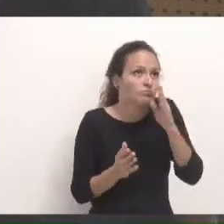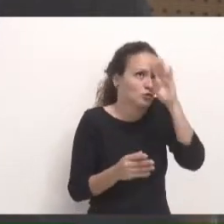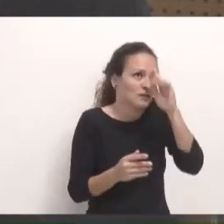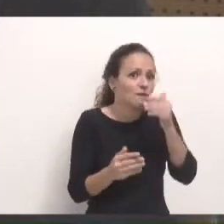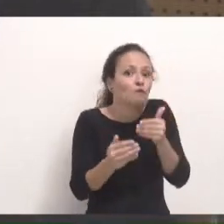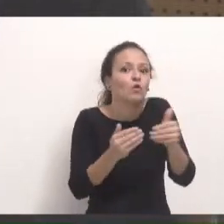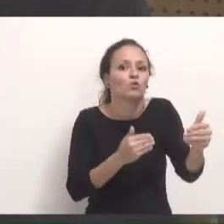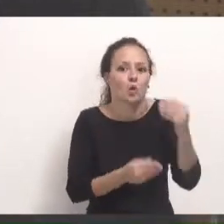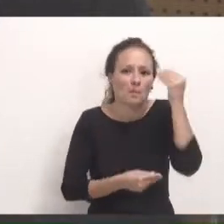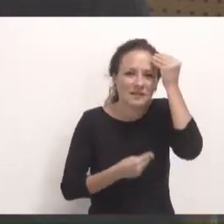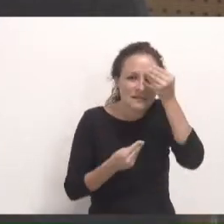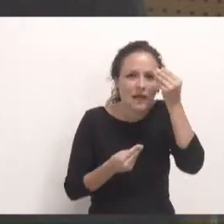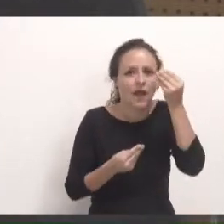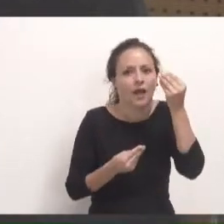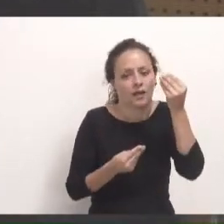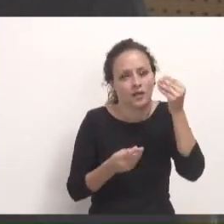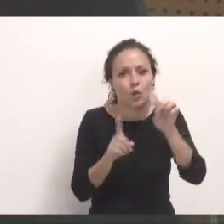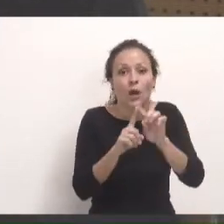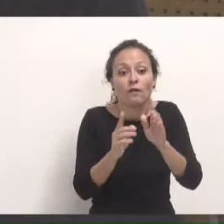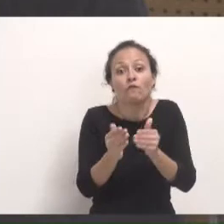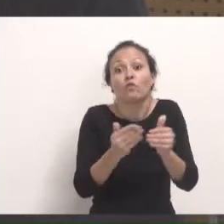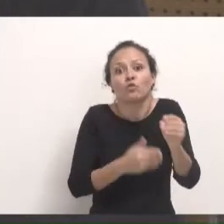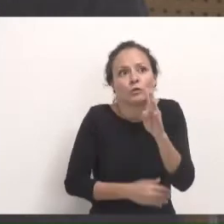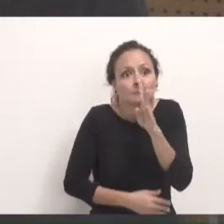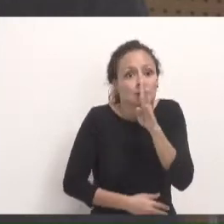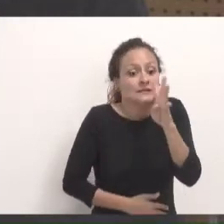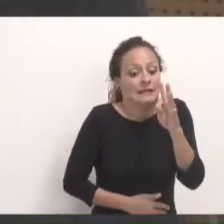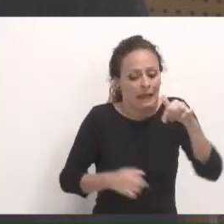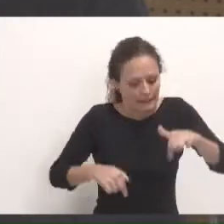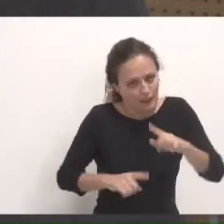quizá ya más bien el futuro mandato que no